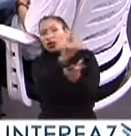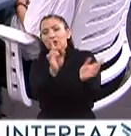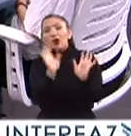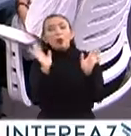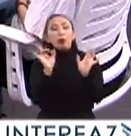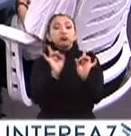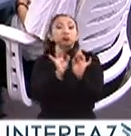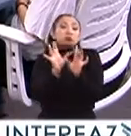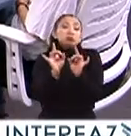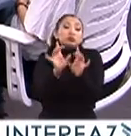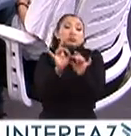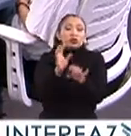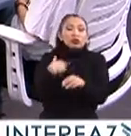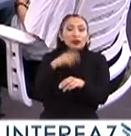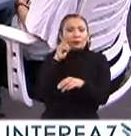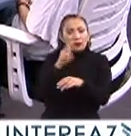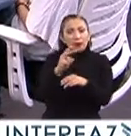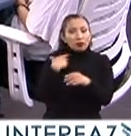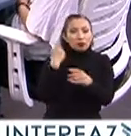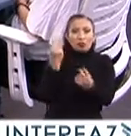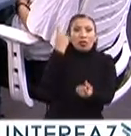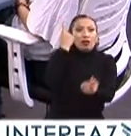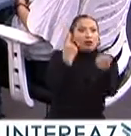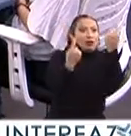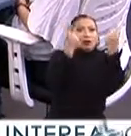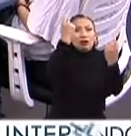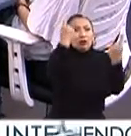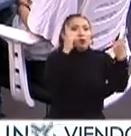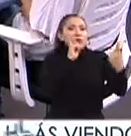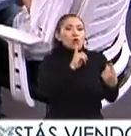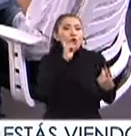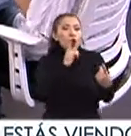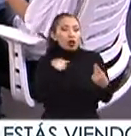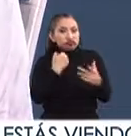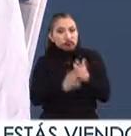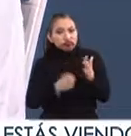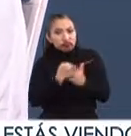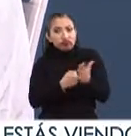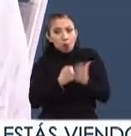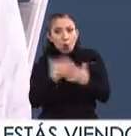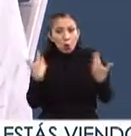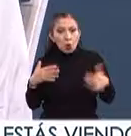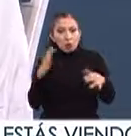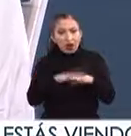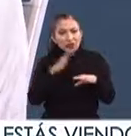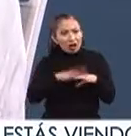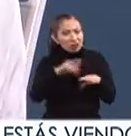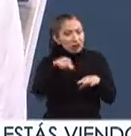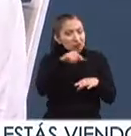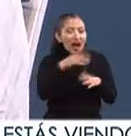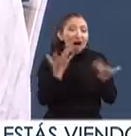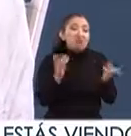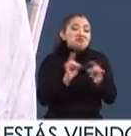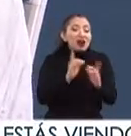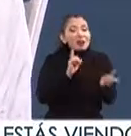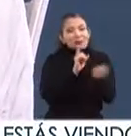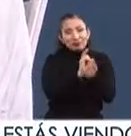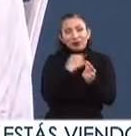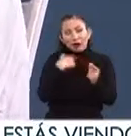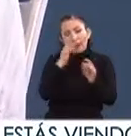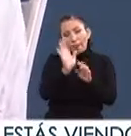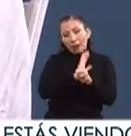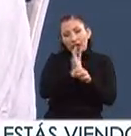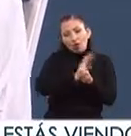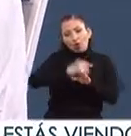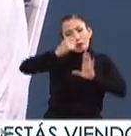que finalmente estamos viendo una efervescencia de la lucha de las mujeres en general, y pues fue muy casual que durante el